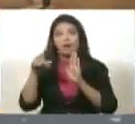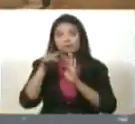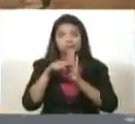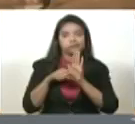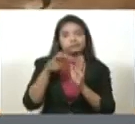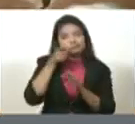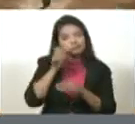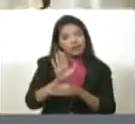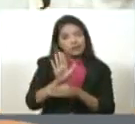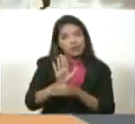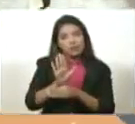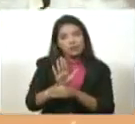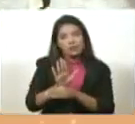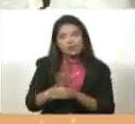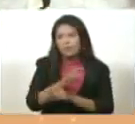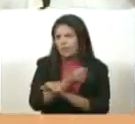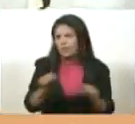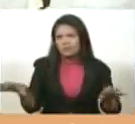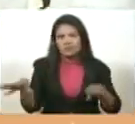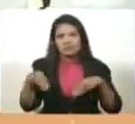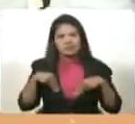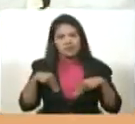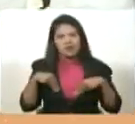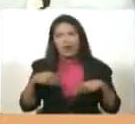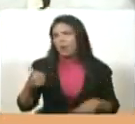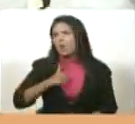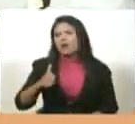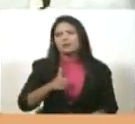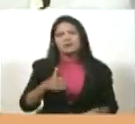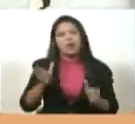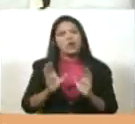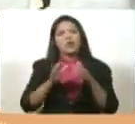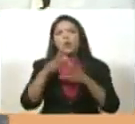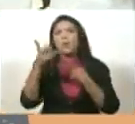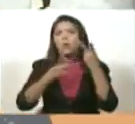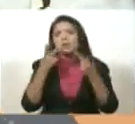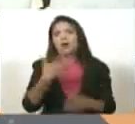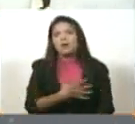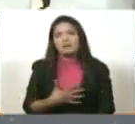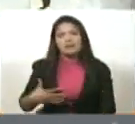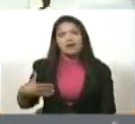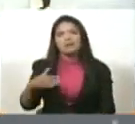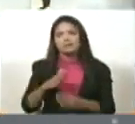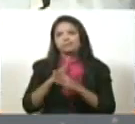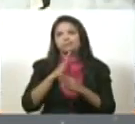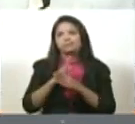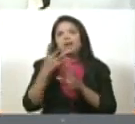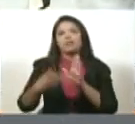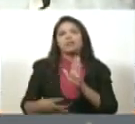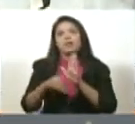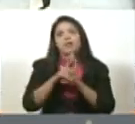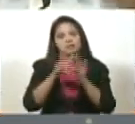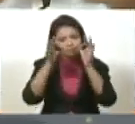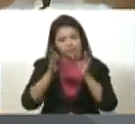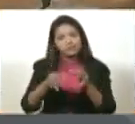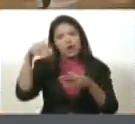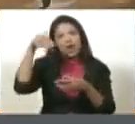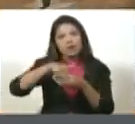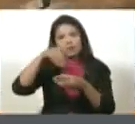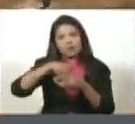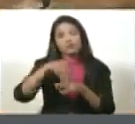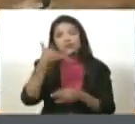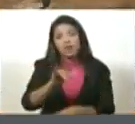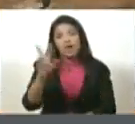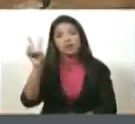seguridad. Es inaceptable que cualquier fuerza política quiera limitar el derecho sagrado al voto que tienen